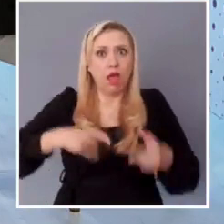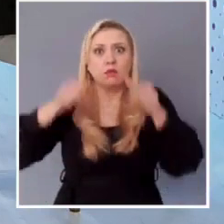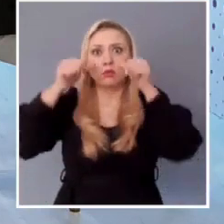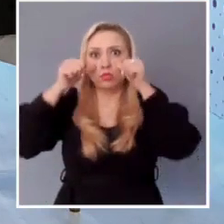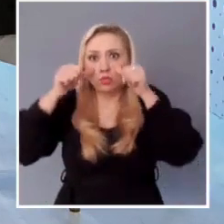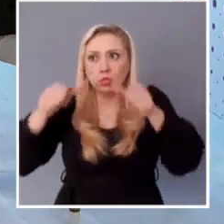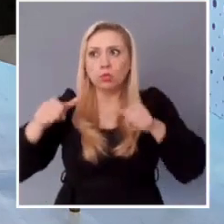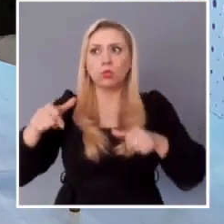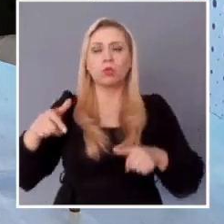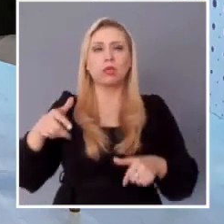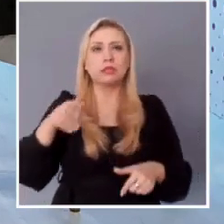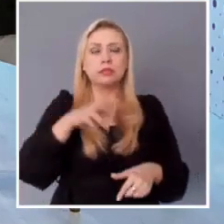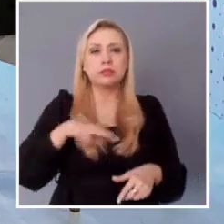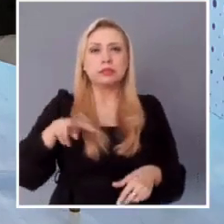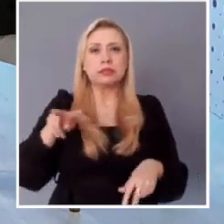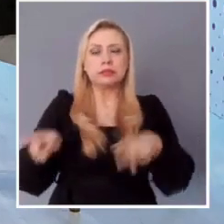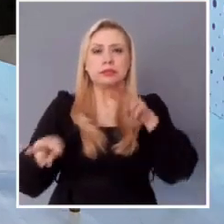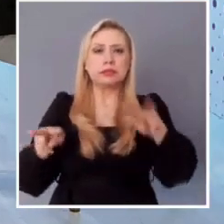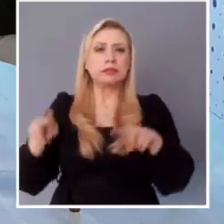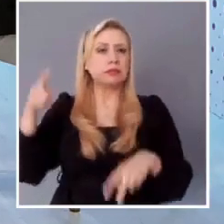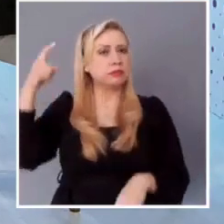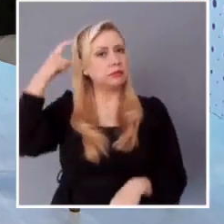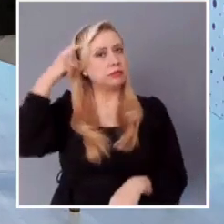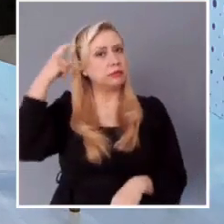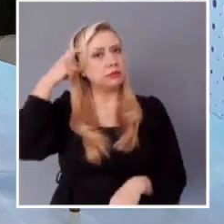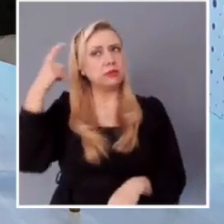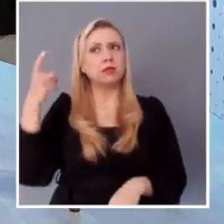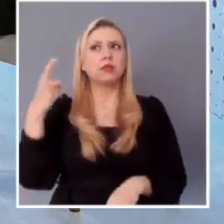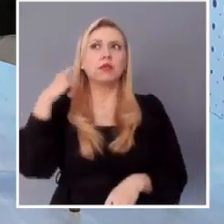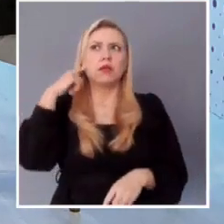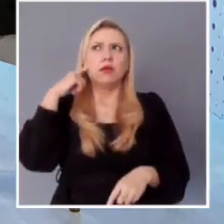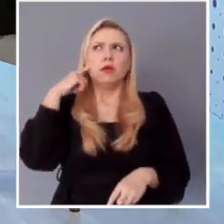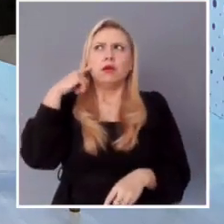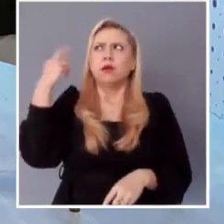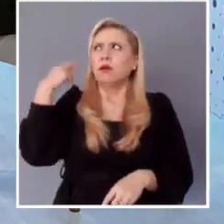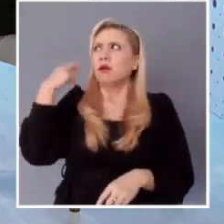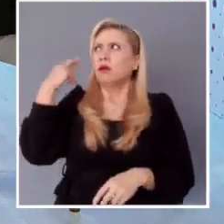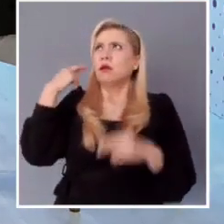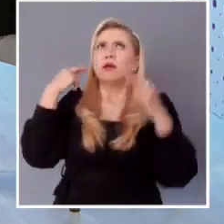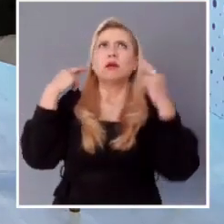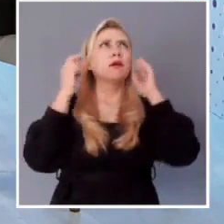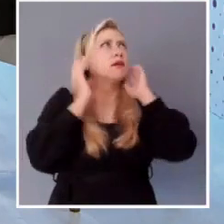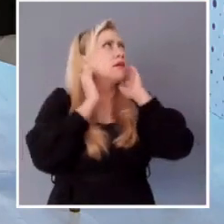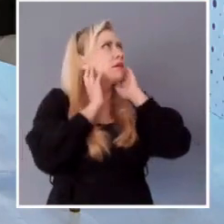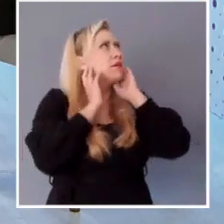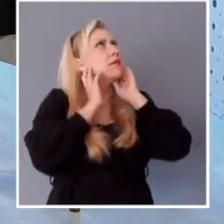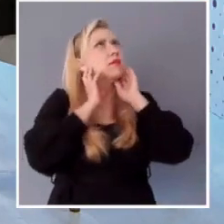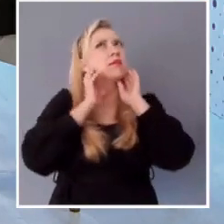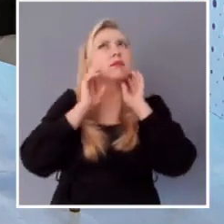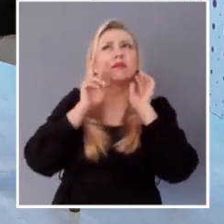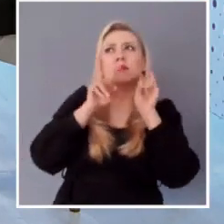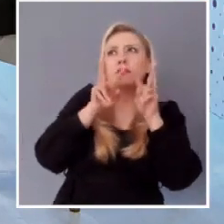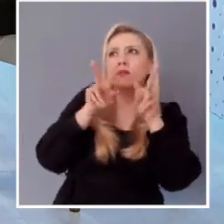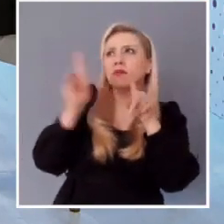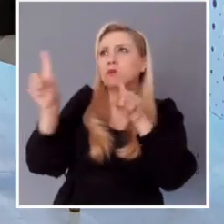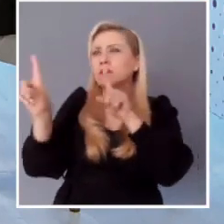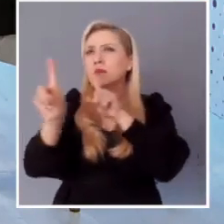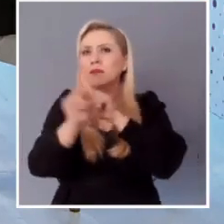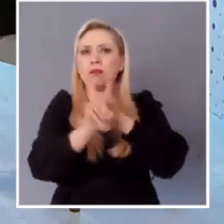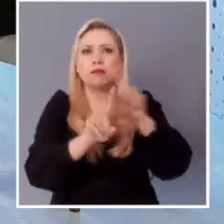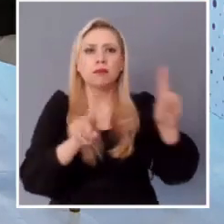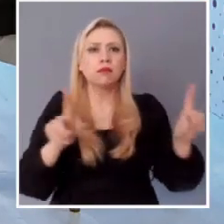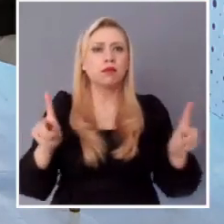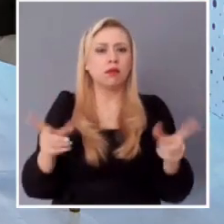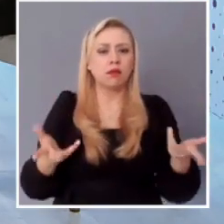experiencias que hemos asociado a la salud mental, el escuchar voces, el tener visiones, el cómo abordamos, por ejemplo, los